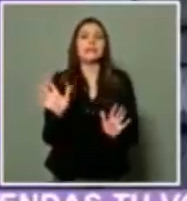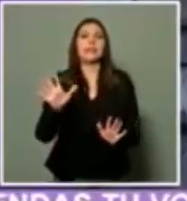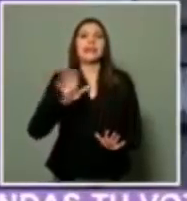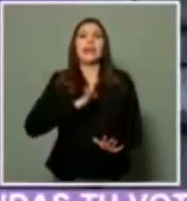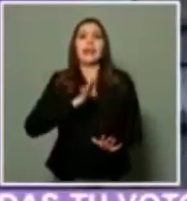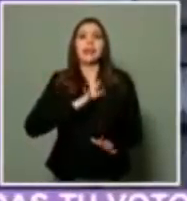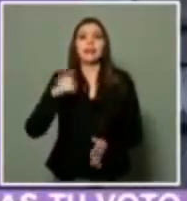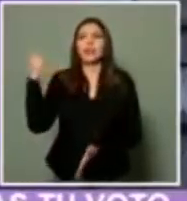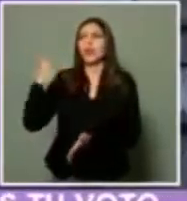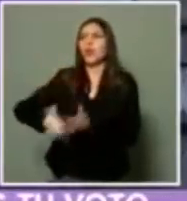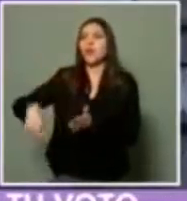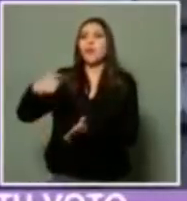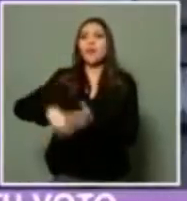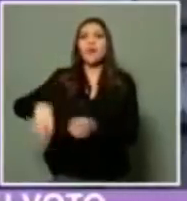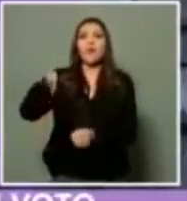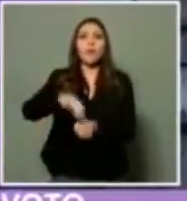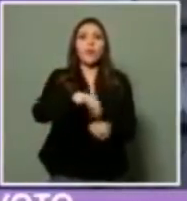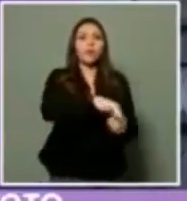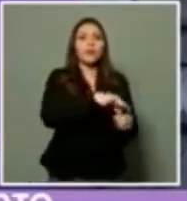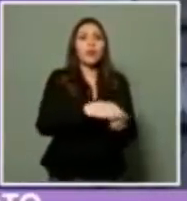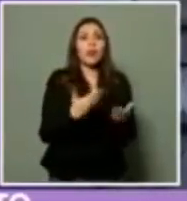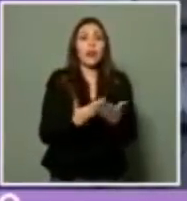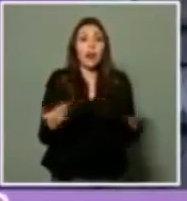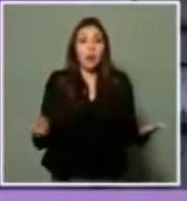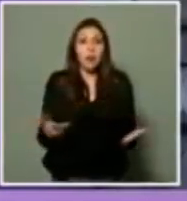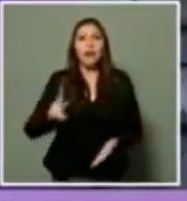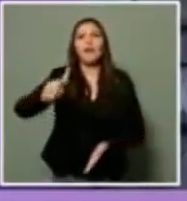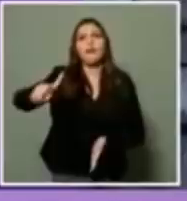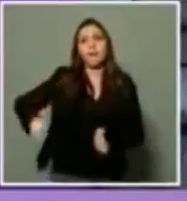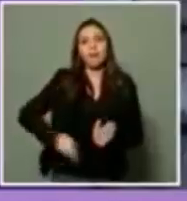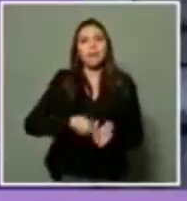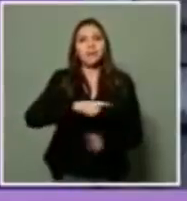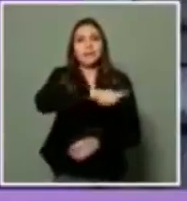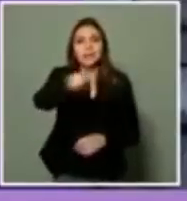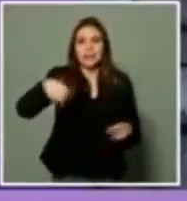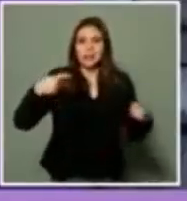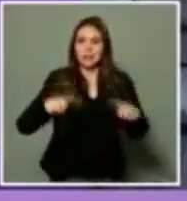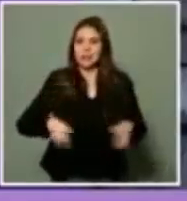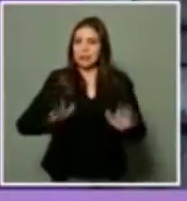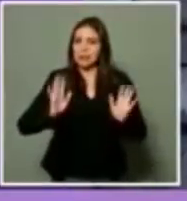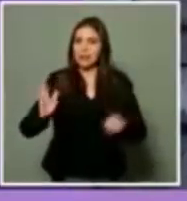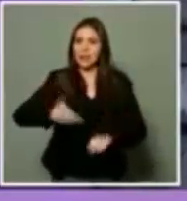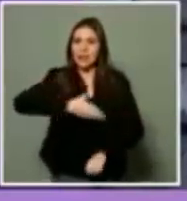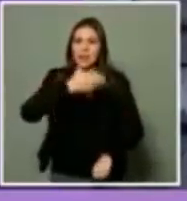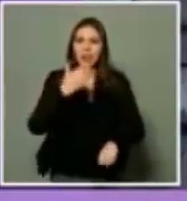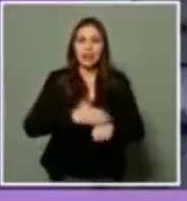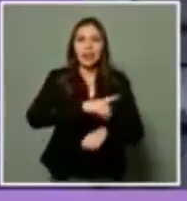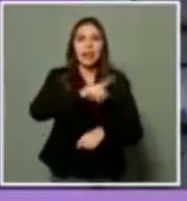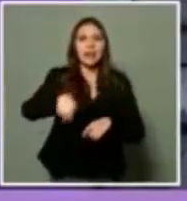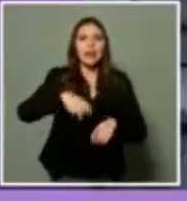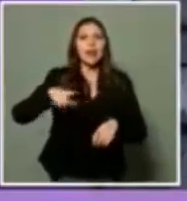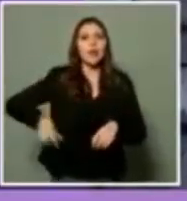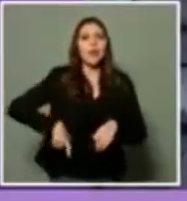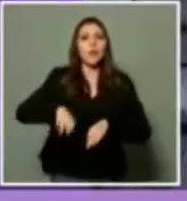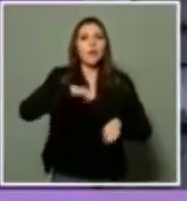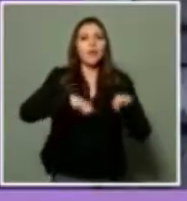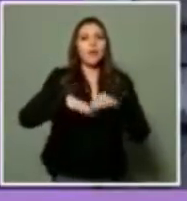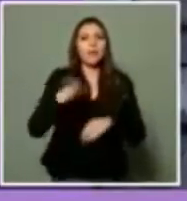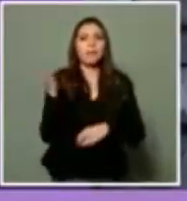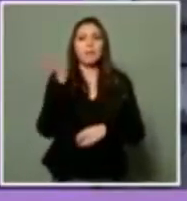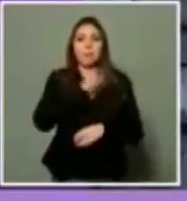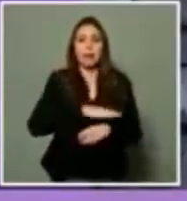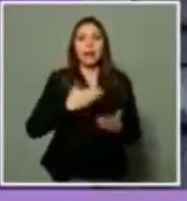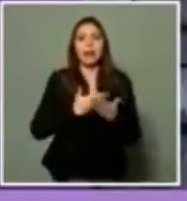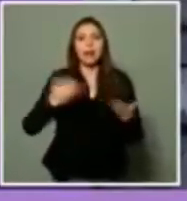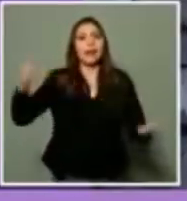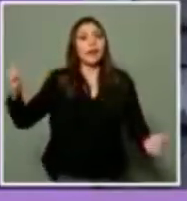gran compra de votos y ahora piensan hacer lo mismo. Pero hoy la gente va a castigar a los malos gobiernos. Así que vamos